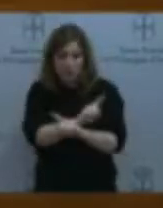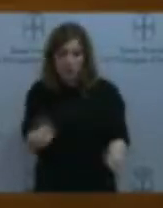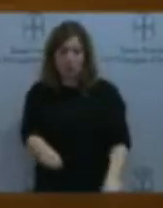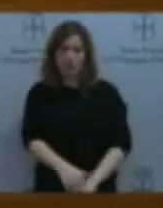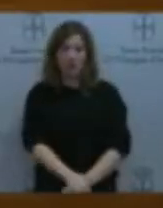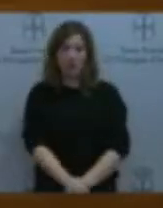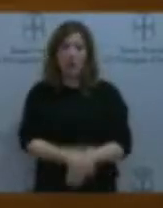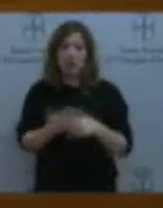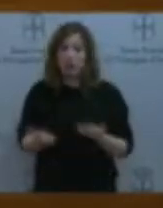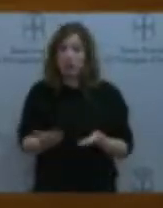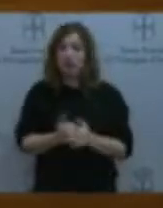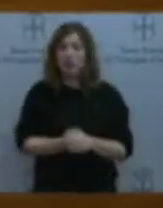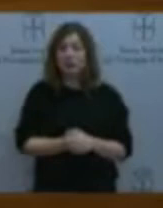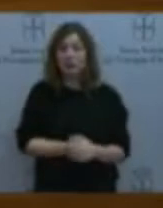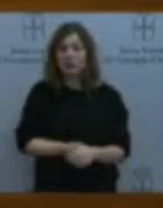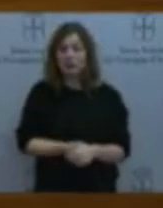Por tanto,